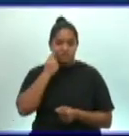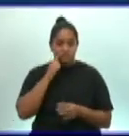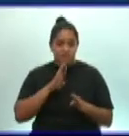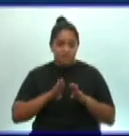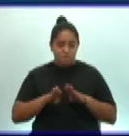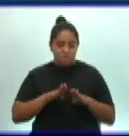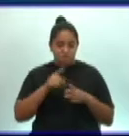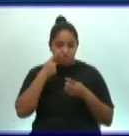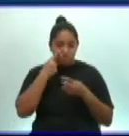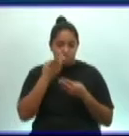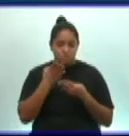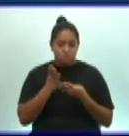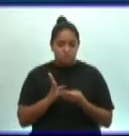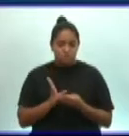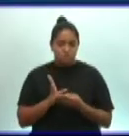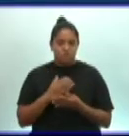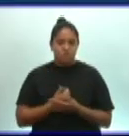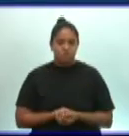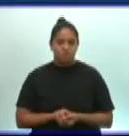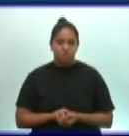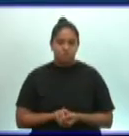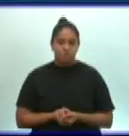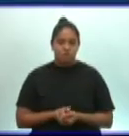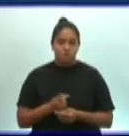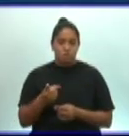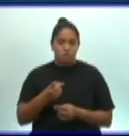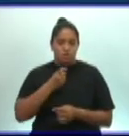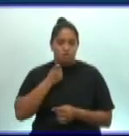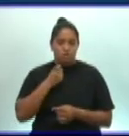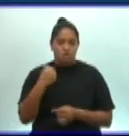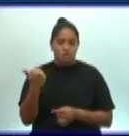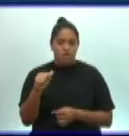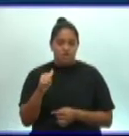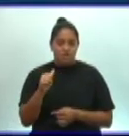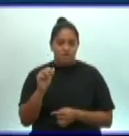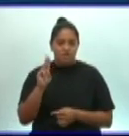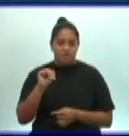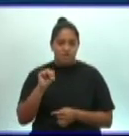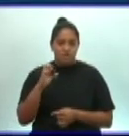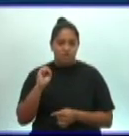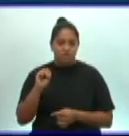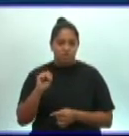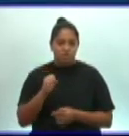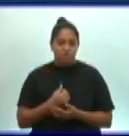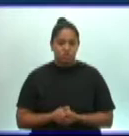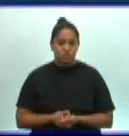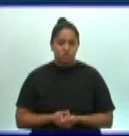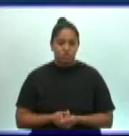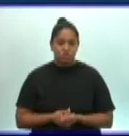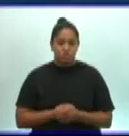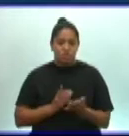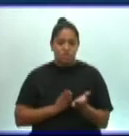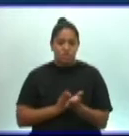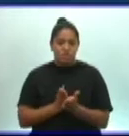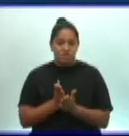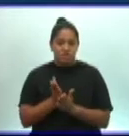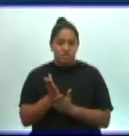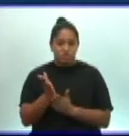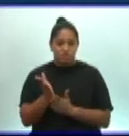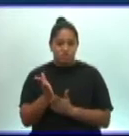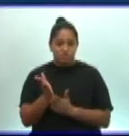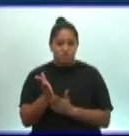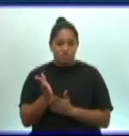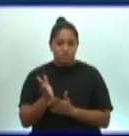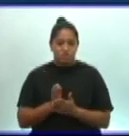una velocidad de 10 metros por segundo en dirección perpendicular a las líneas de inducción de un